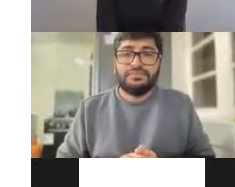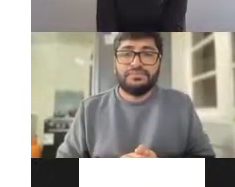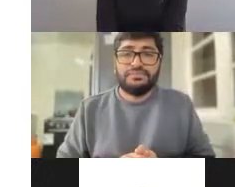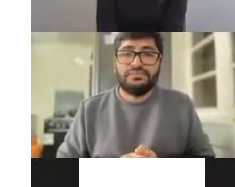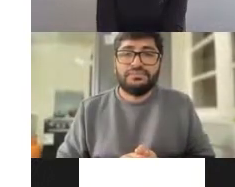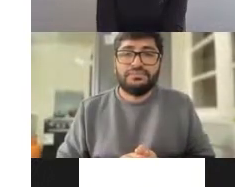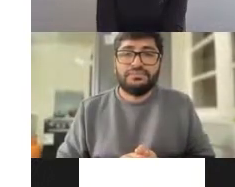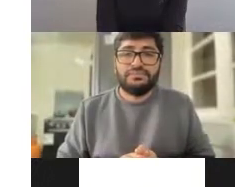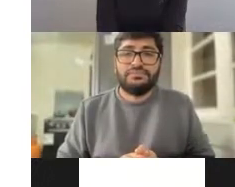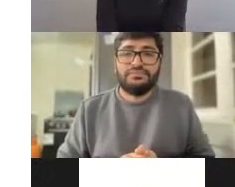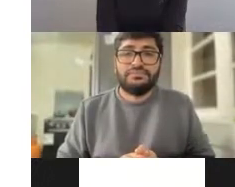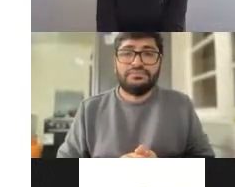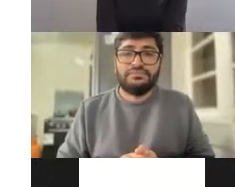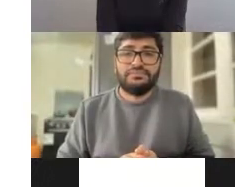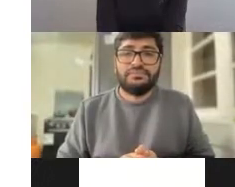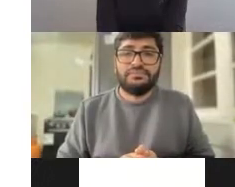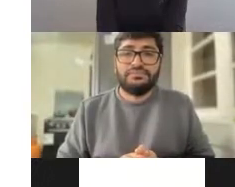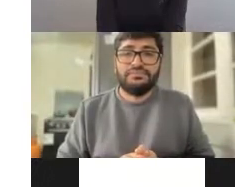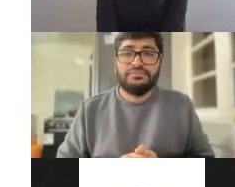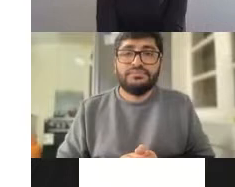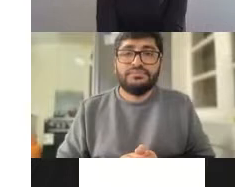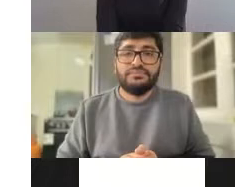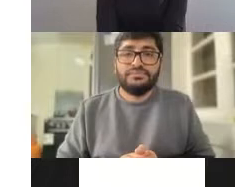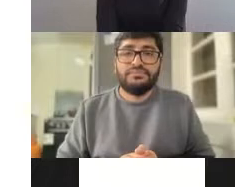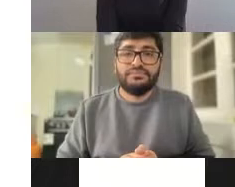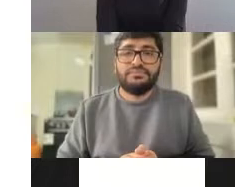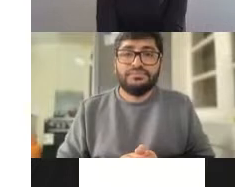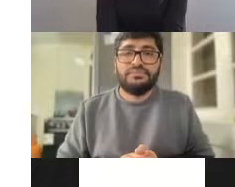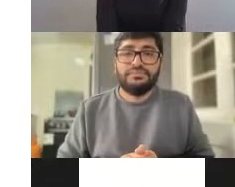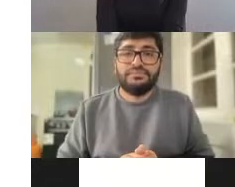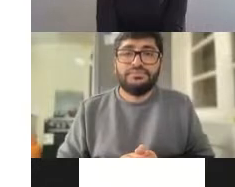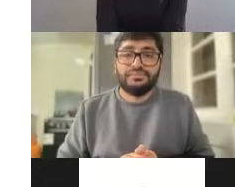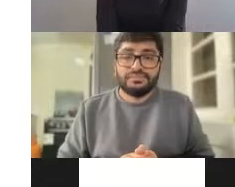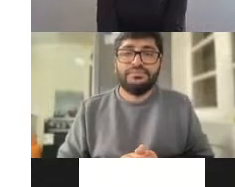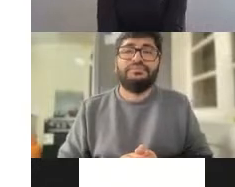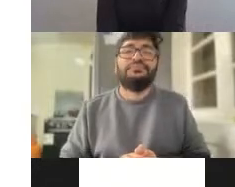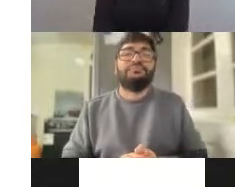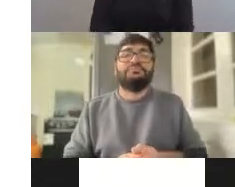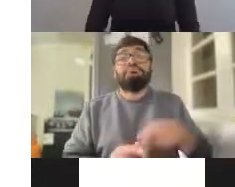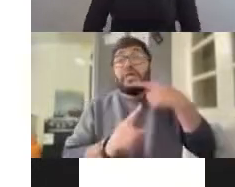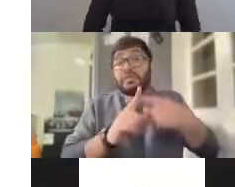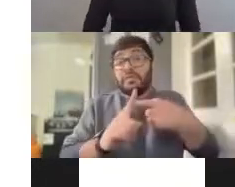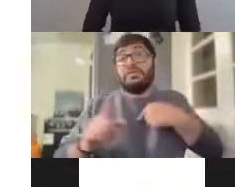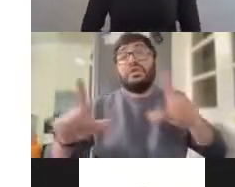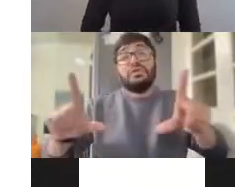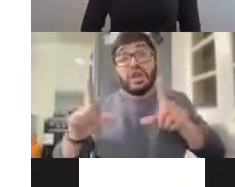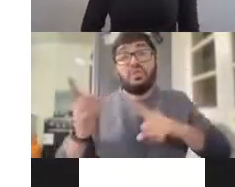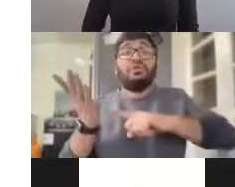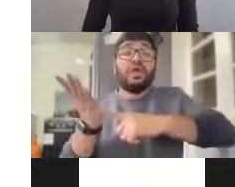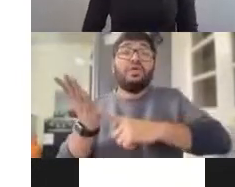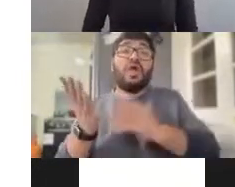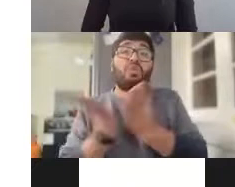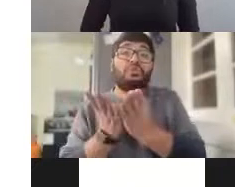señas, dice Rodrigo, sino que también la pedagogía, la metodología que se ocupa, no llegar y enseñar.